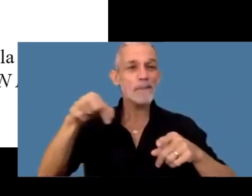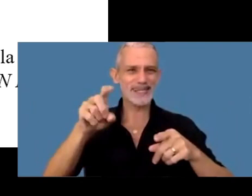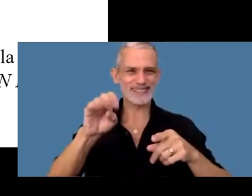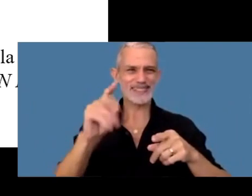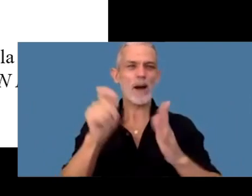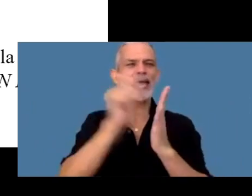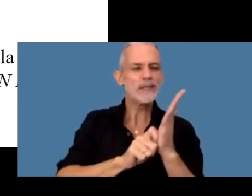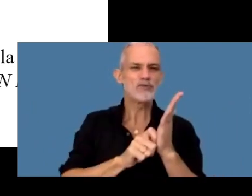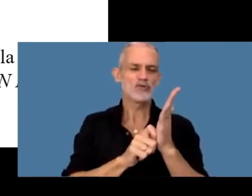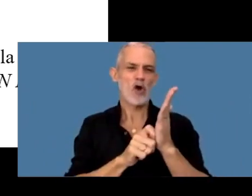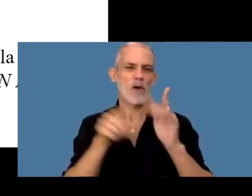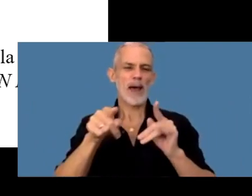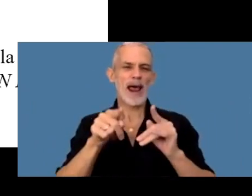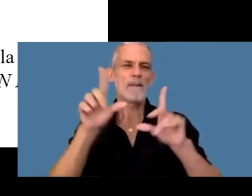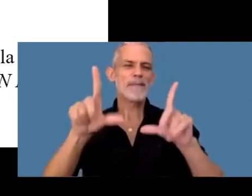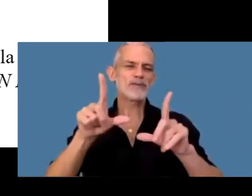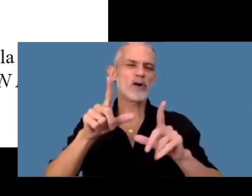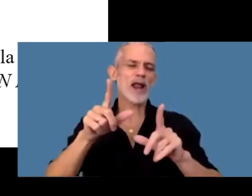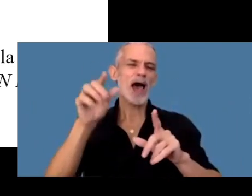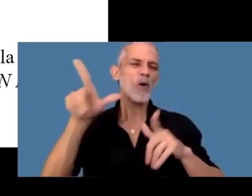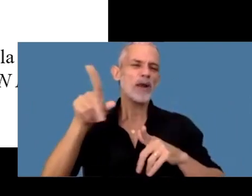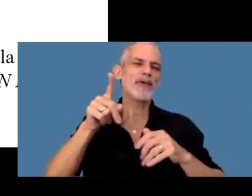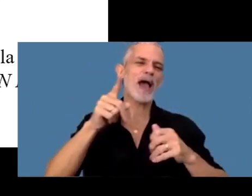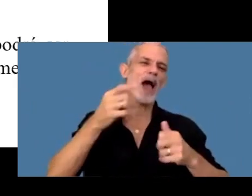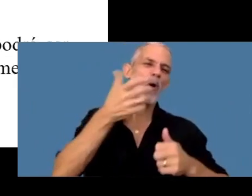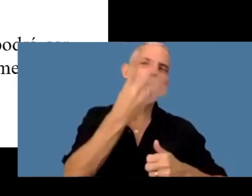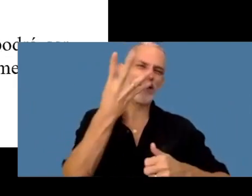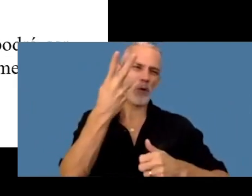Jurídicas 420J versión 2.0.